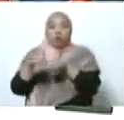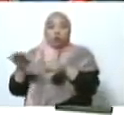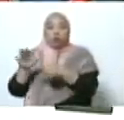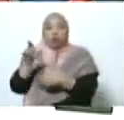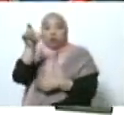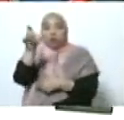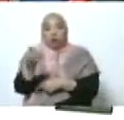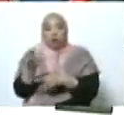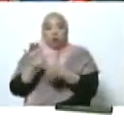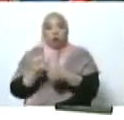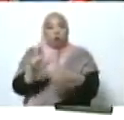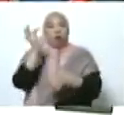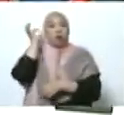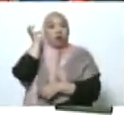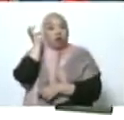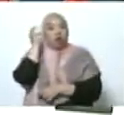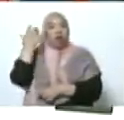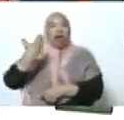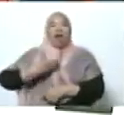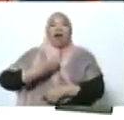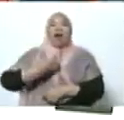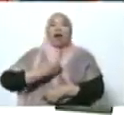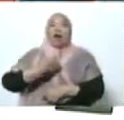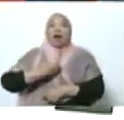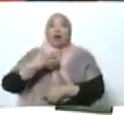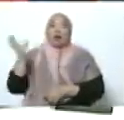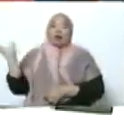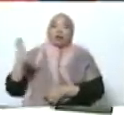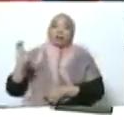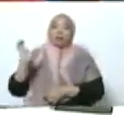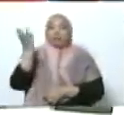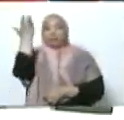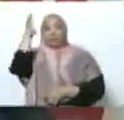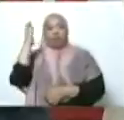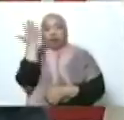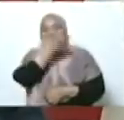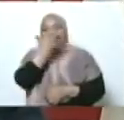la compañera Carmen Meléndez.